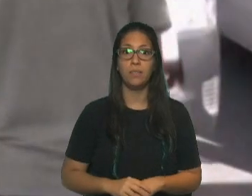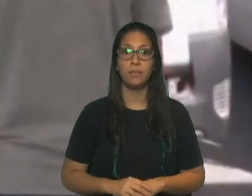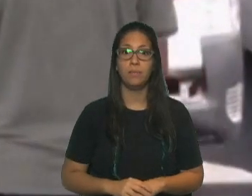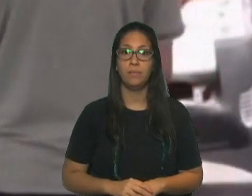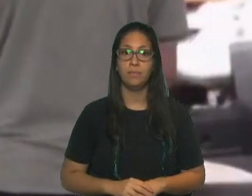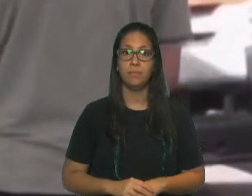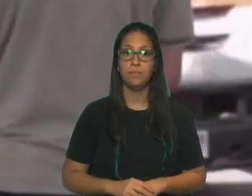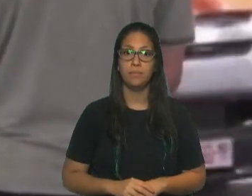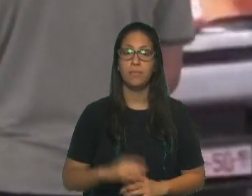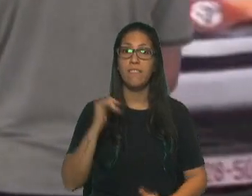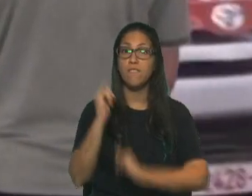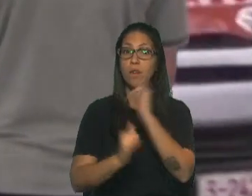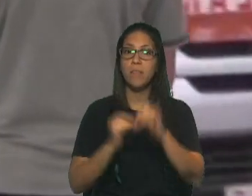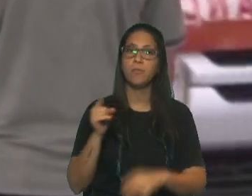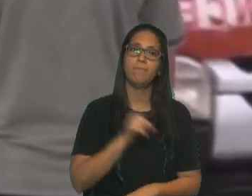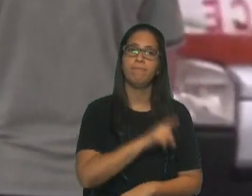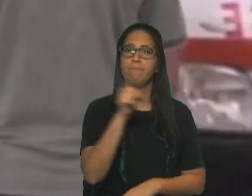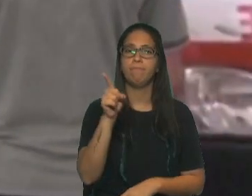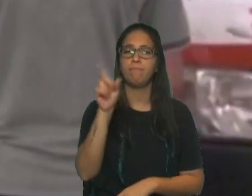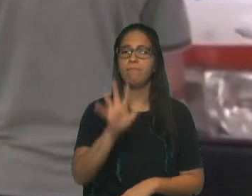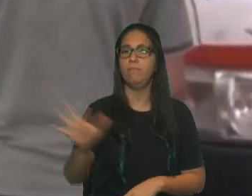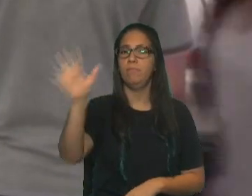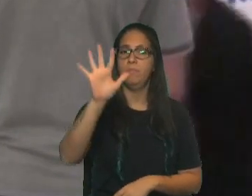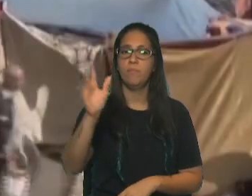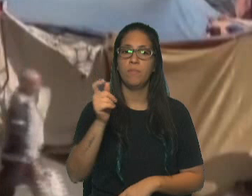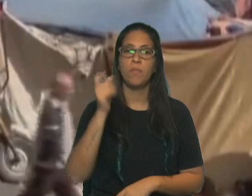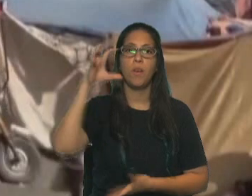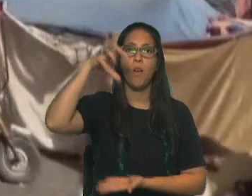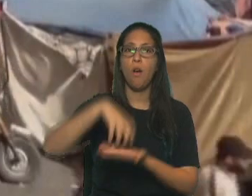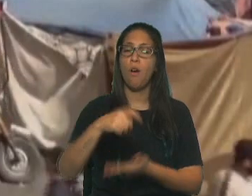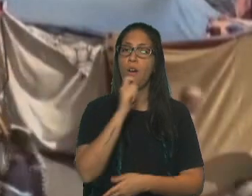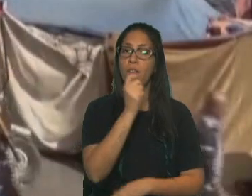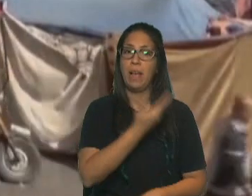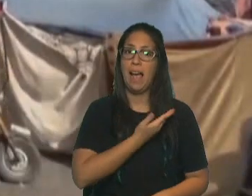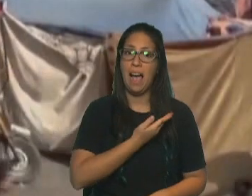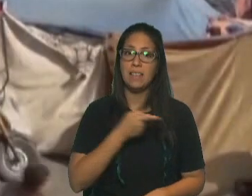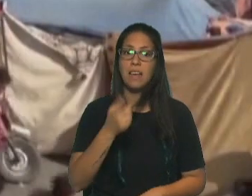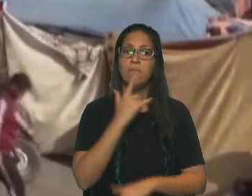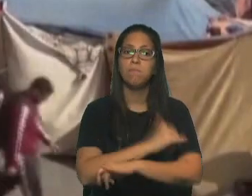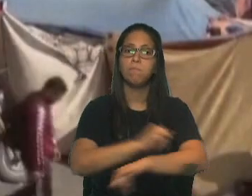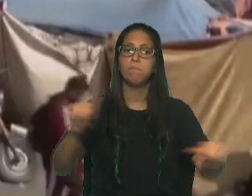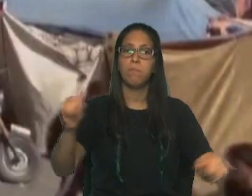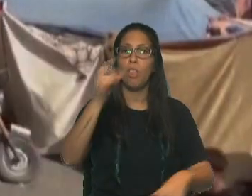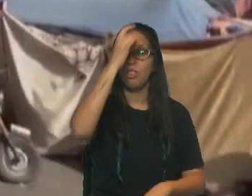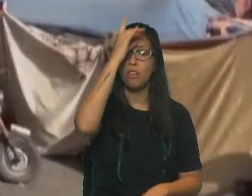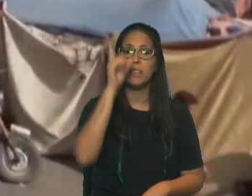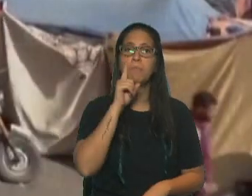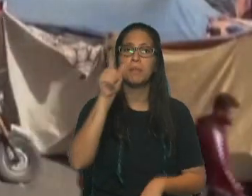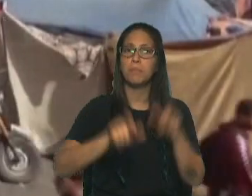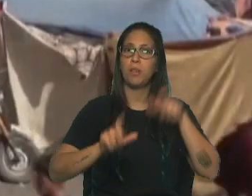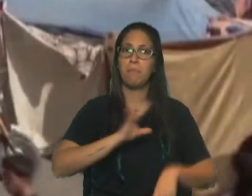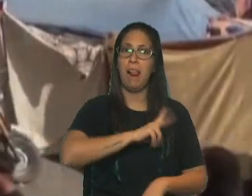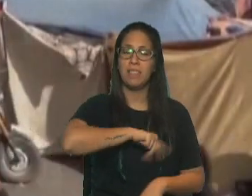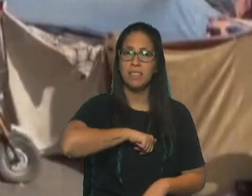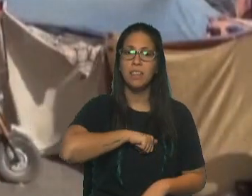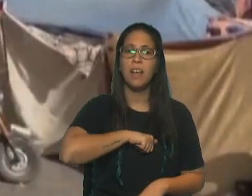La información nos lleva a Medio Oriente. La oficina de prensa del gobierno de Gaza informó que al menos 12.000 palestinos,